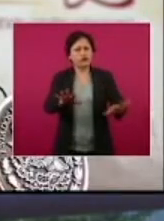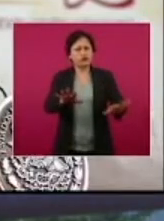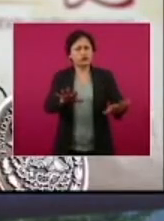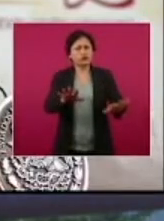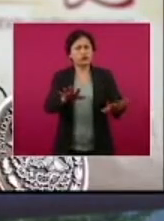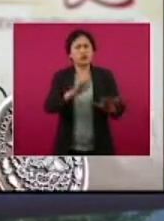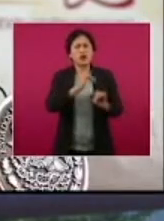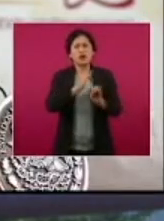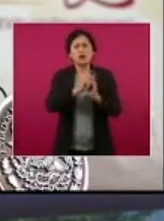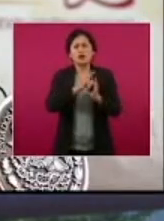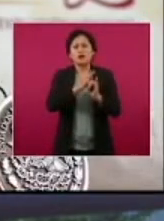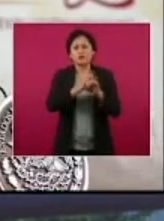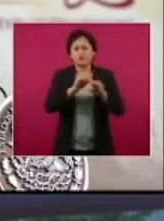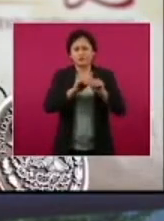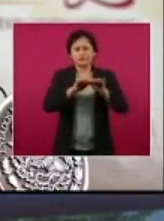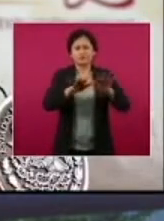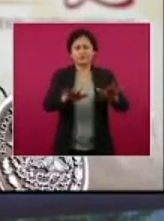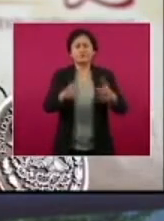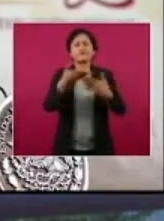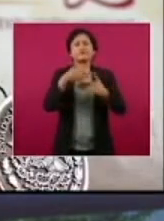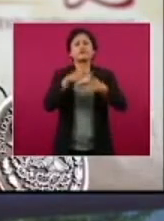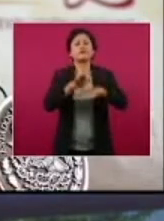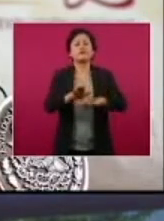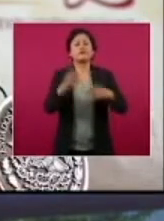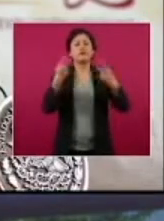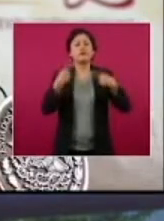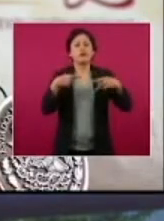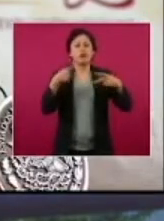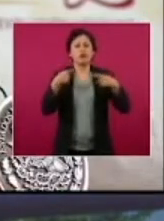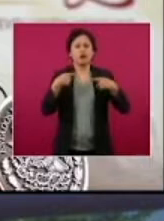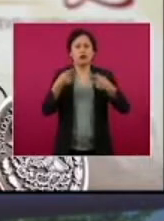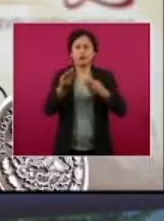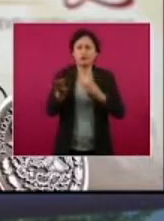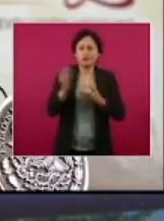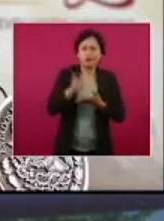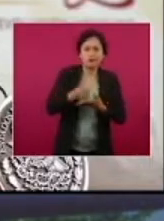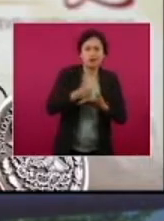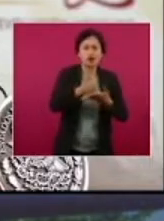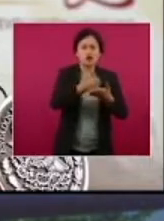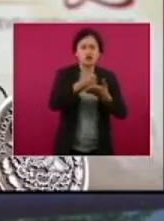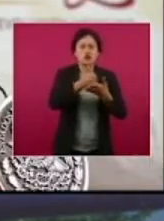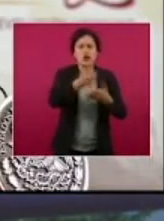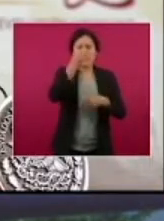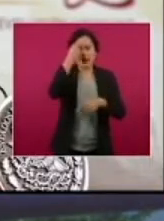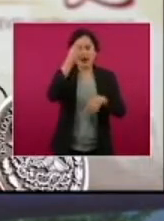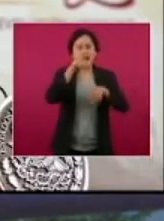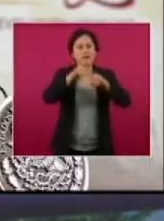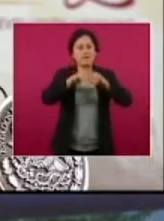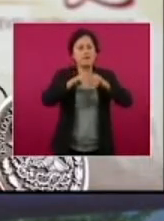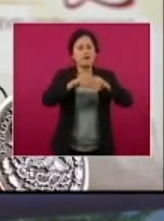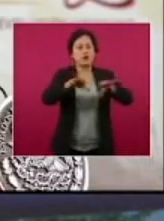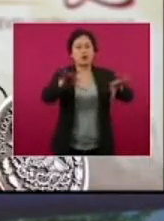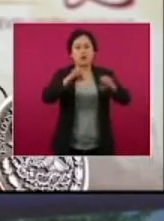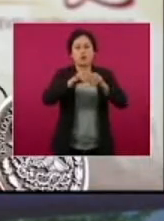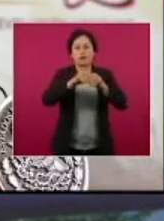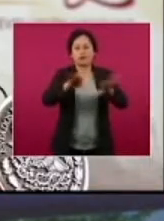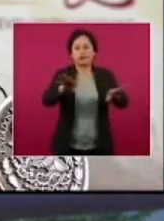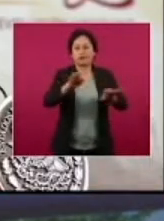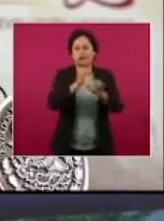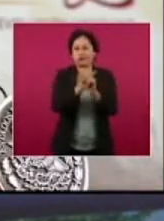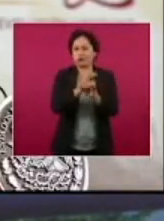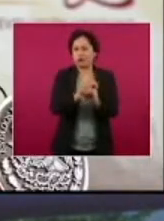que antes de subir los impuestos estaría evaluando la situación de el Gobierno ya que sería el primero